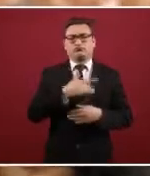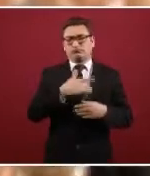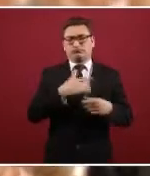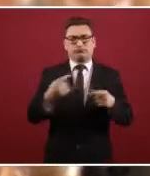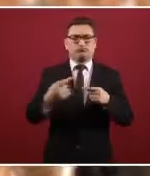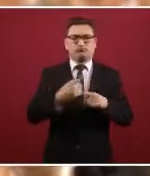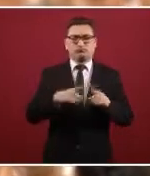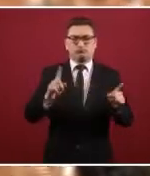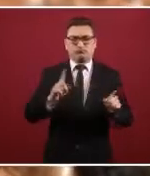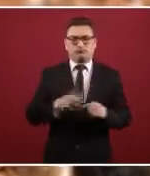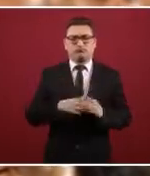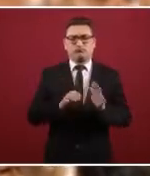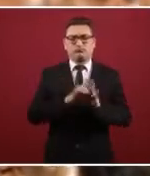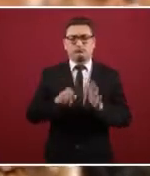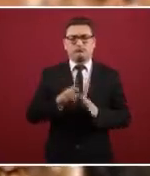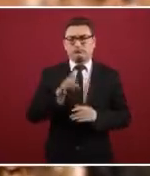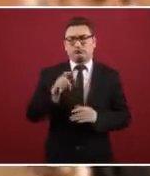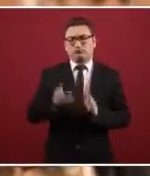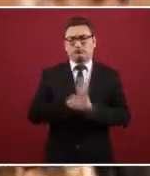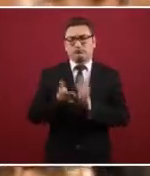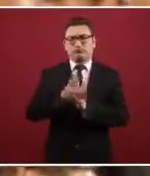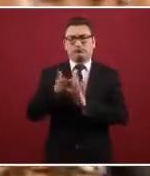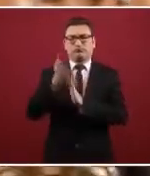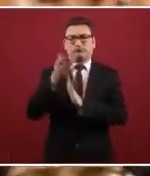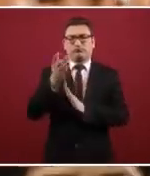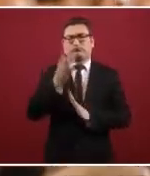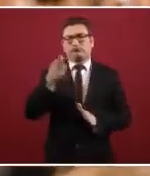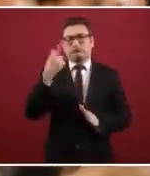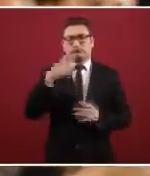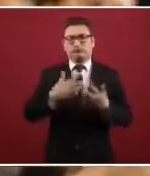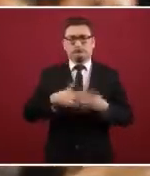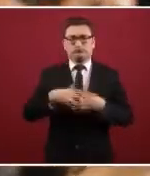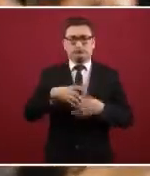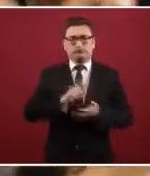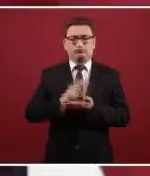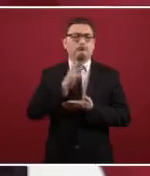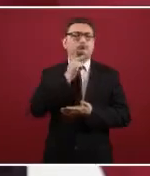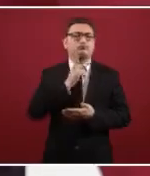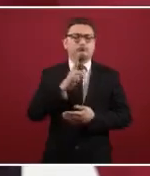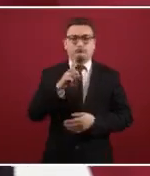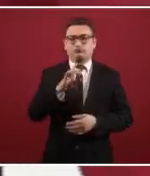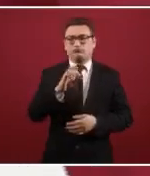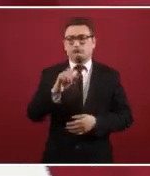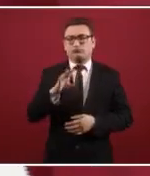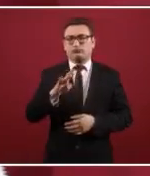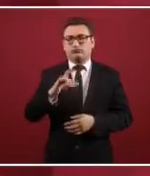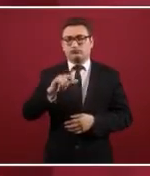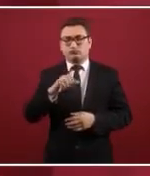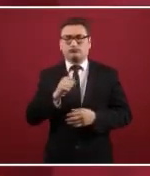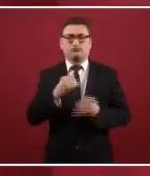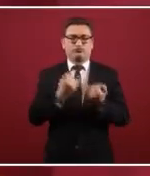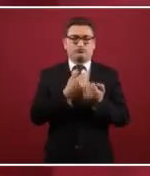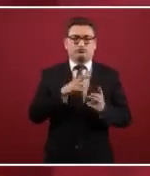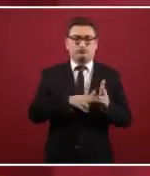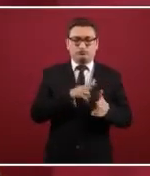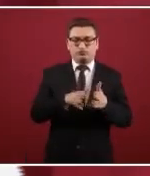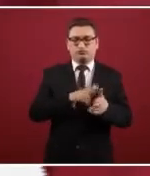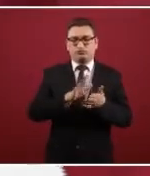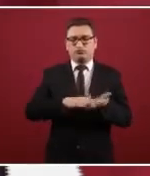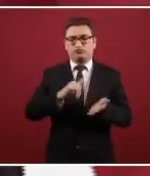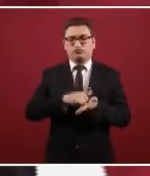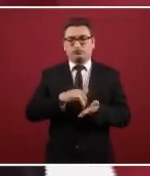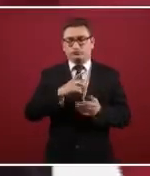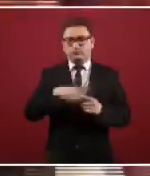la refinería de Dos Bocas, bueno, la construcción de la refinería de Dos Bocas, el Tren Maya. Él está por la emisión de